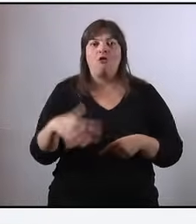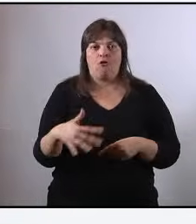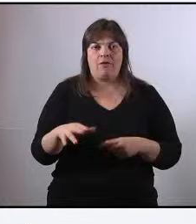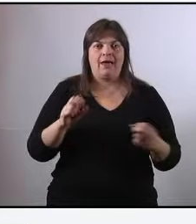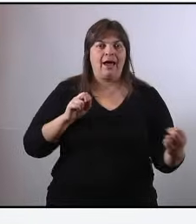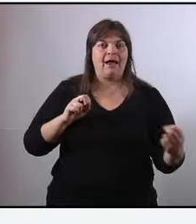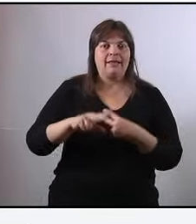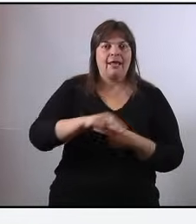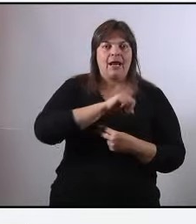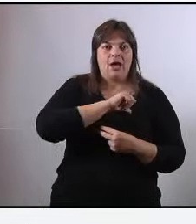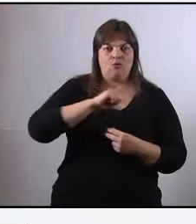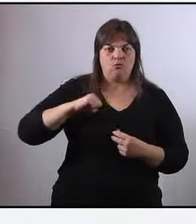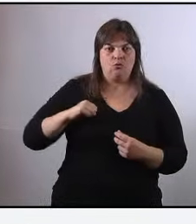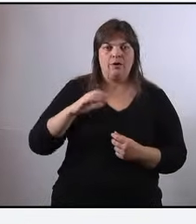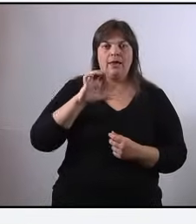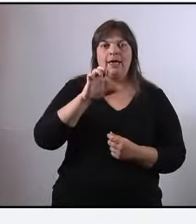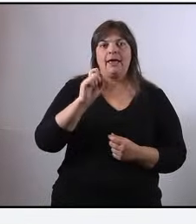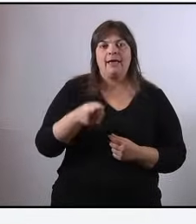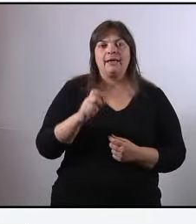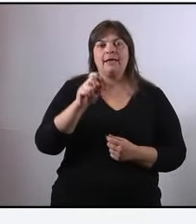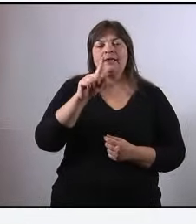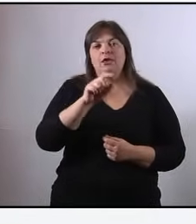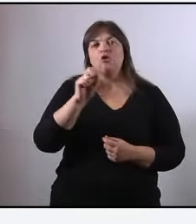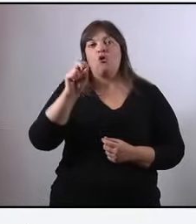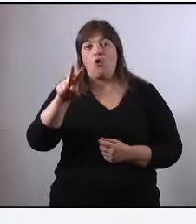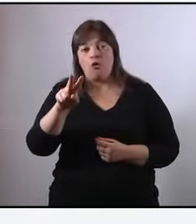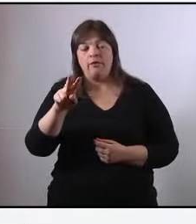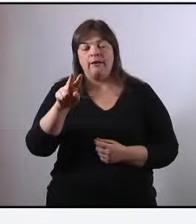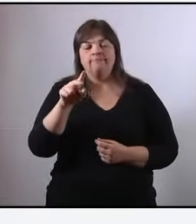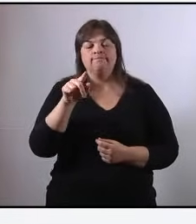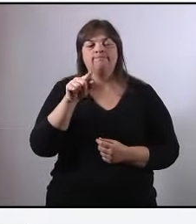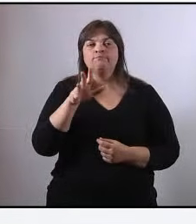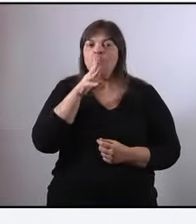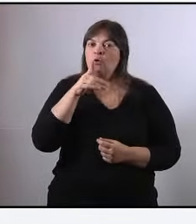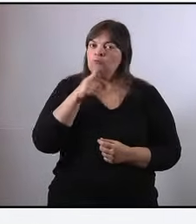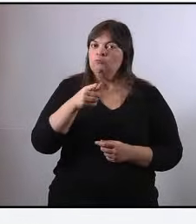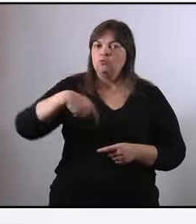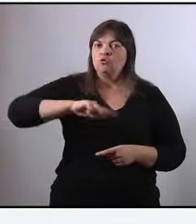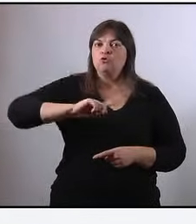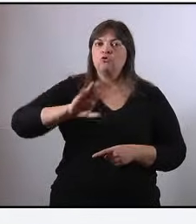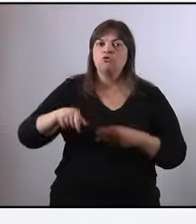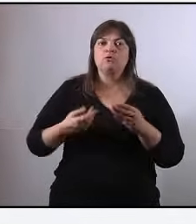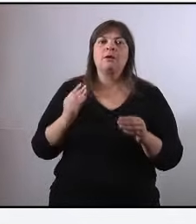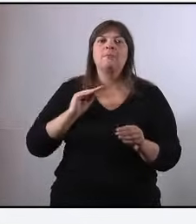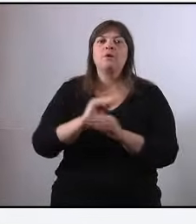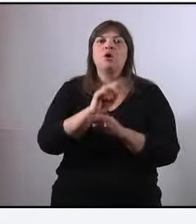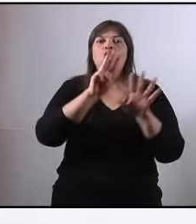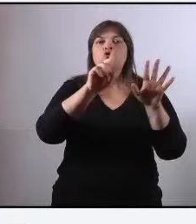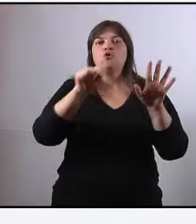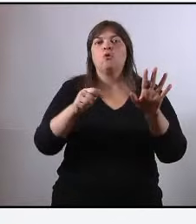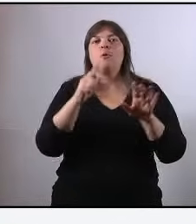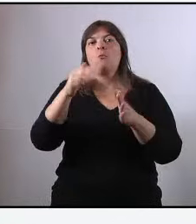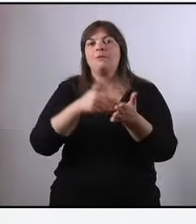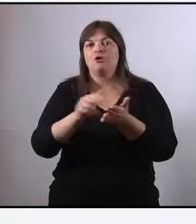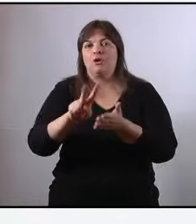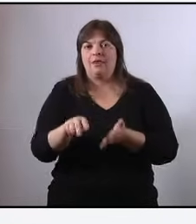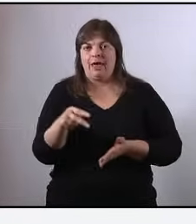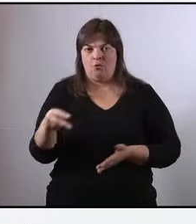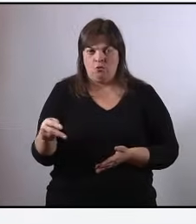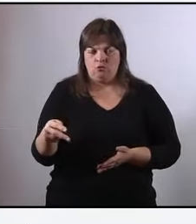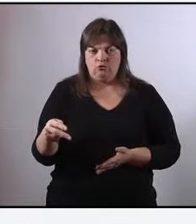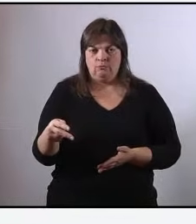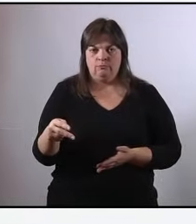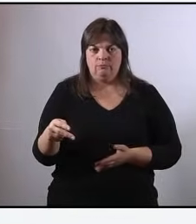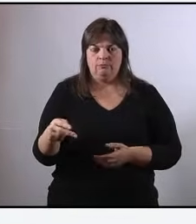carretera autonómica EX112 y para ello vamos a invertir 8,1 millones de euros en